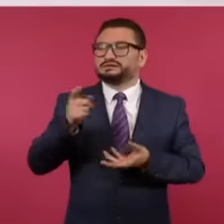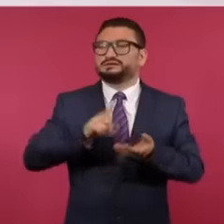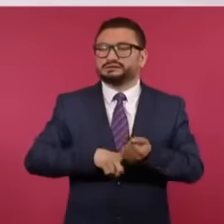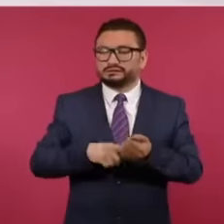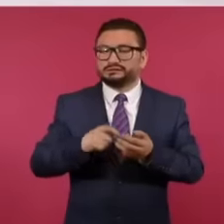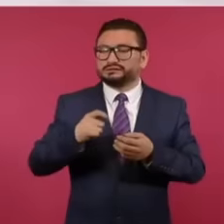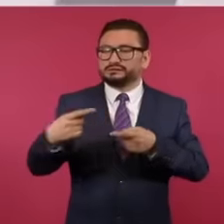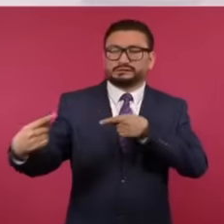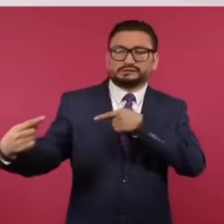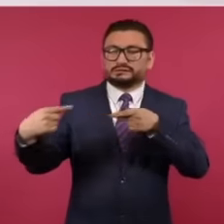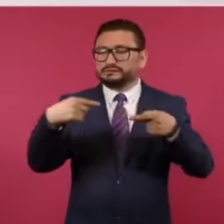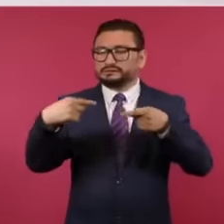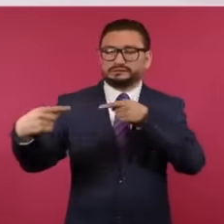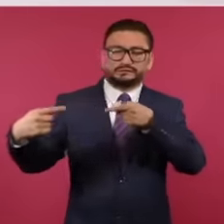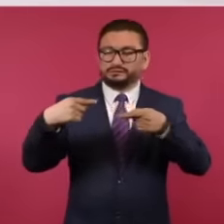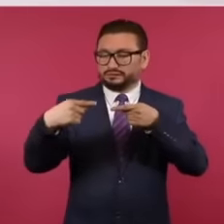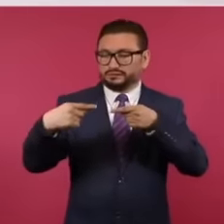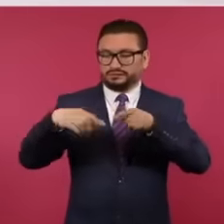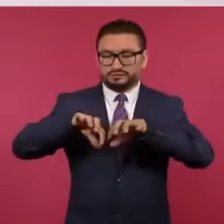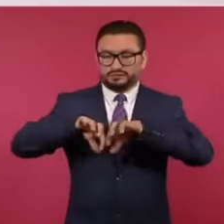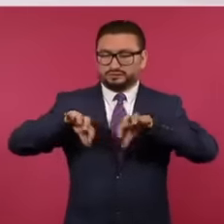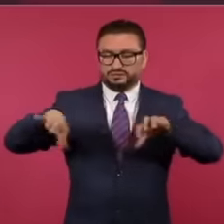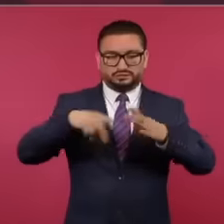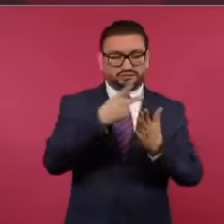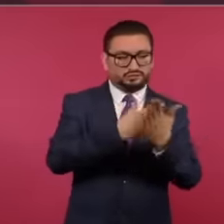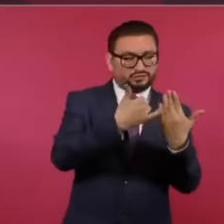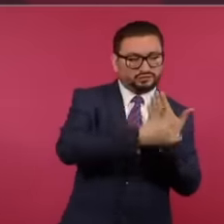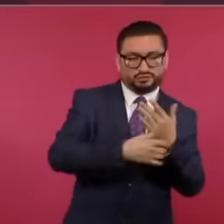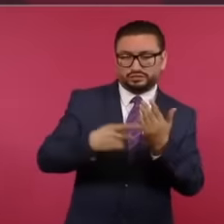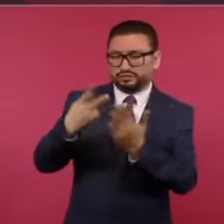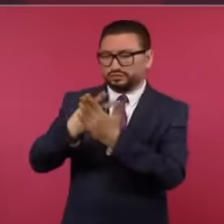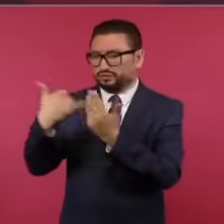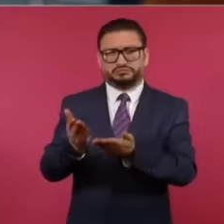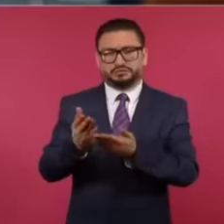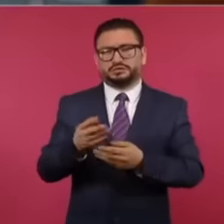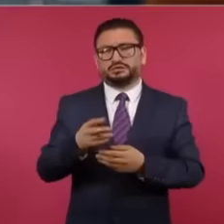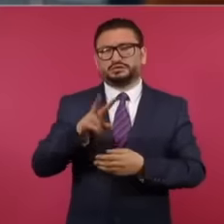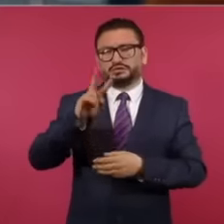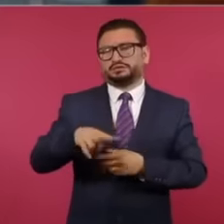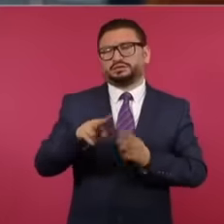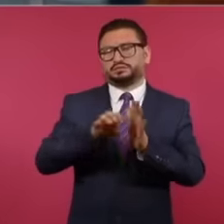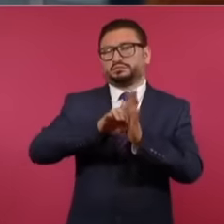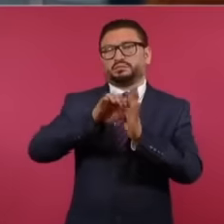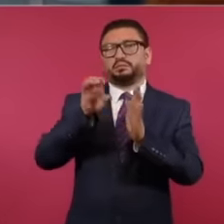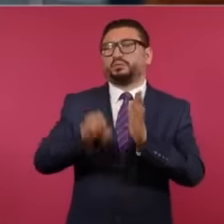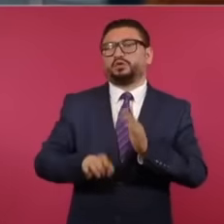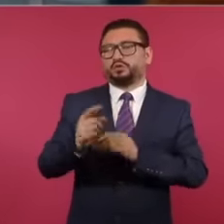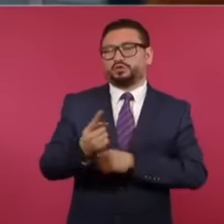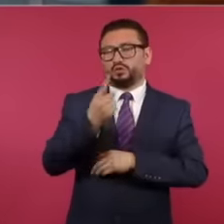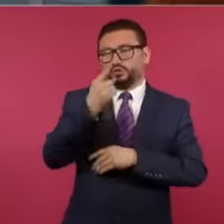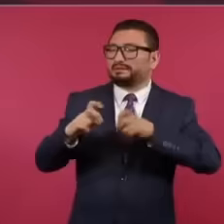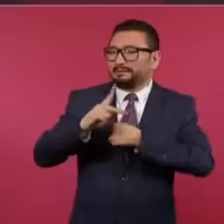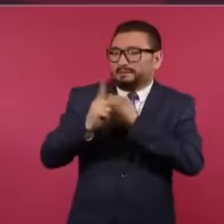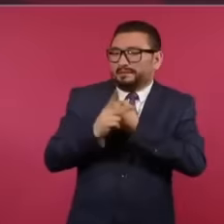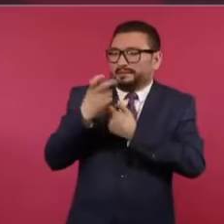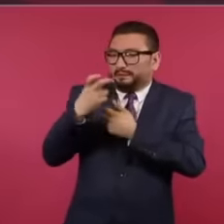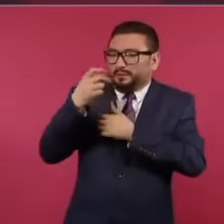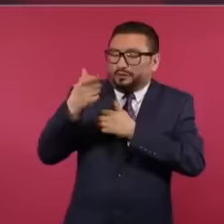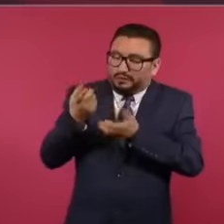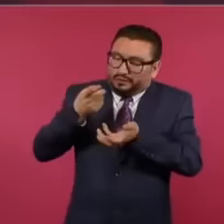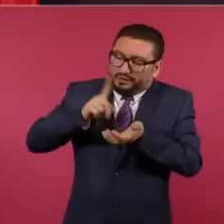entre 2 proyectos distintos y contrapuestos de nación. Eso es lo que está en el fondo.